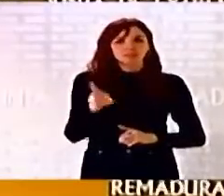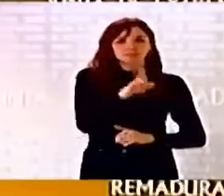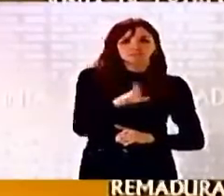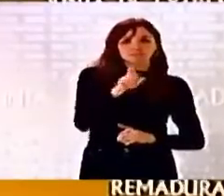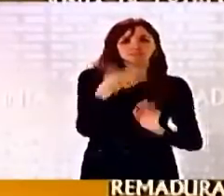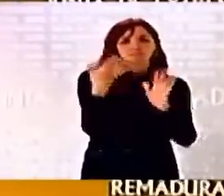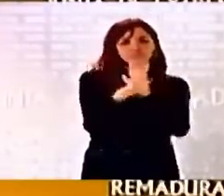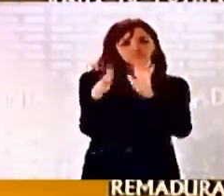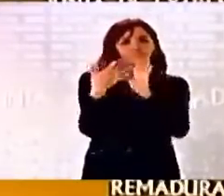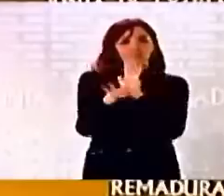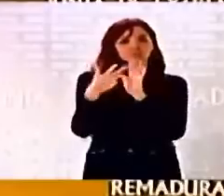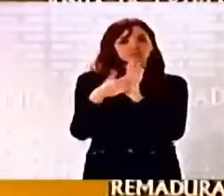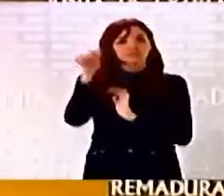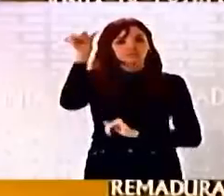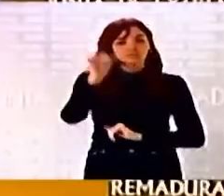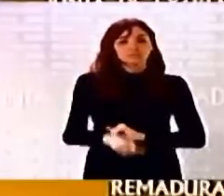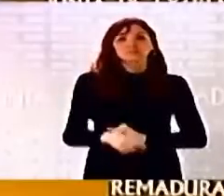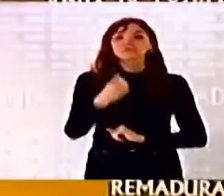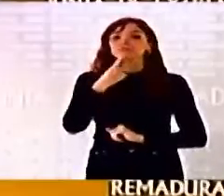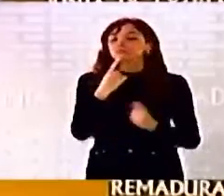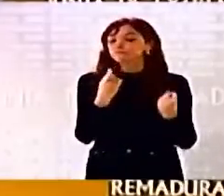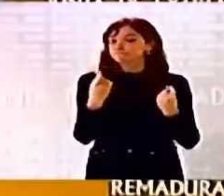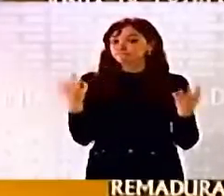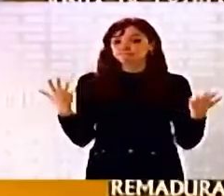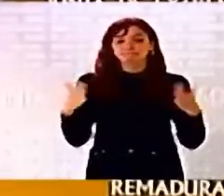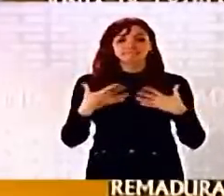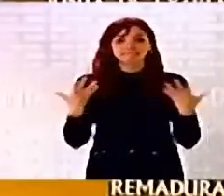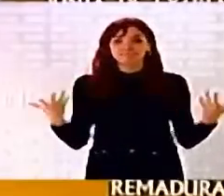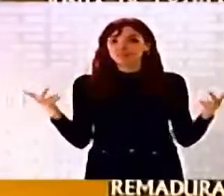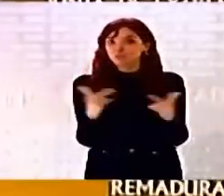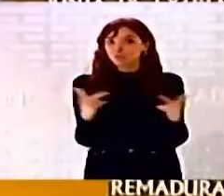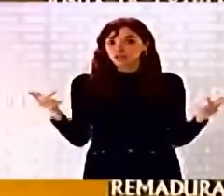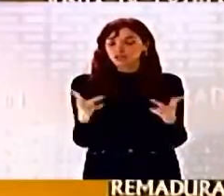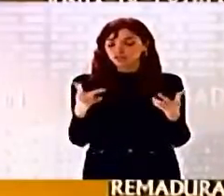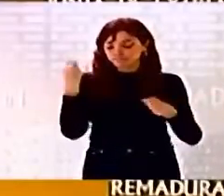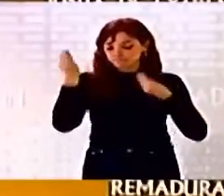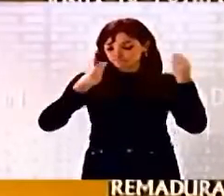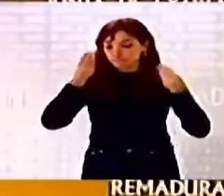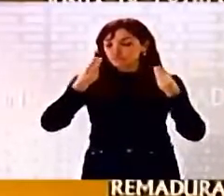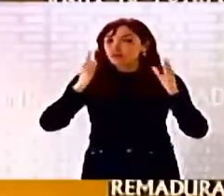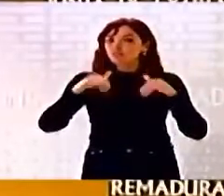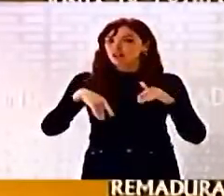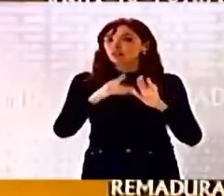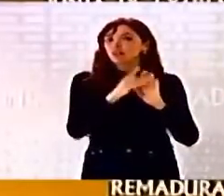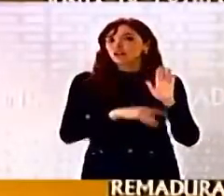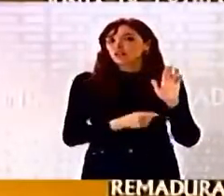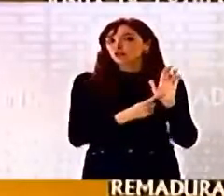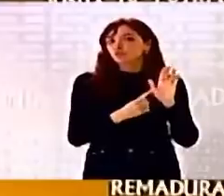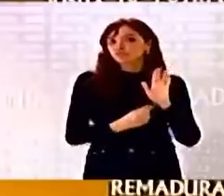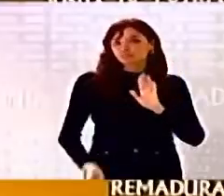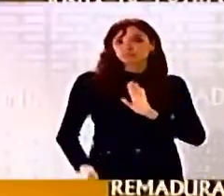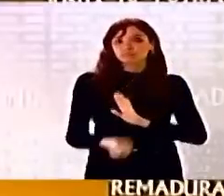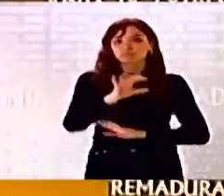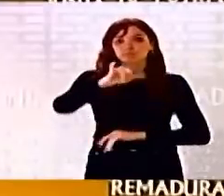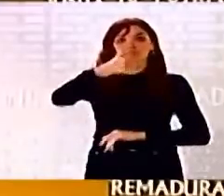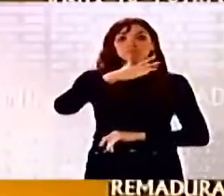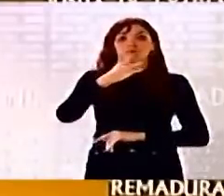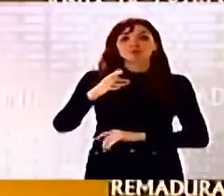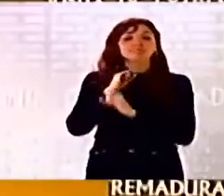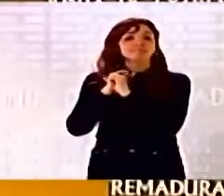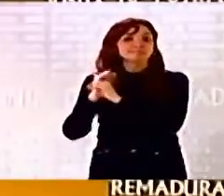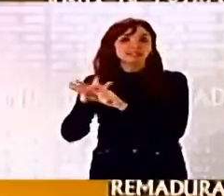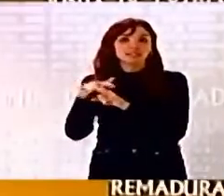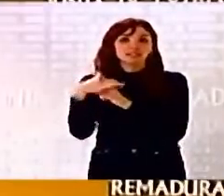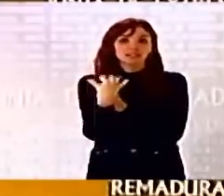prensa, la extraordinaria y urgente necesidad que nos abocó a la creación de este decreto venía pues, por la situación